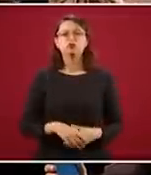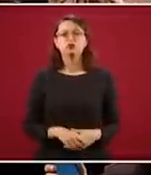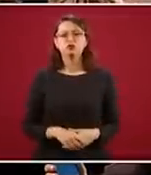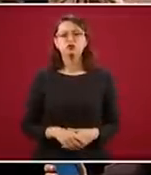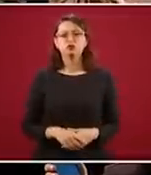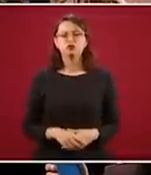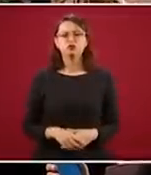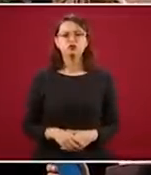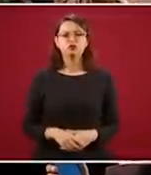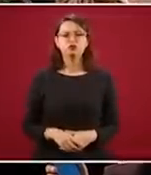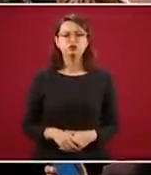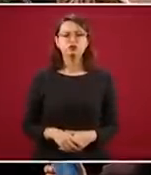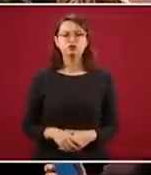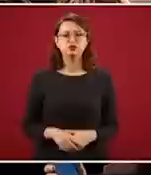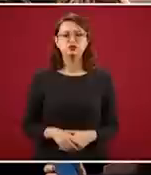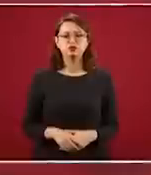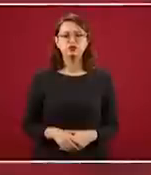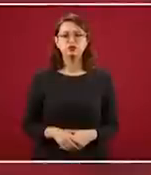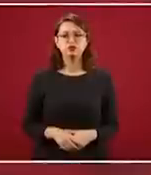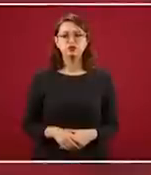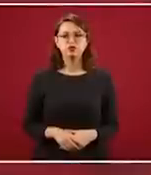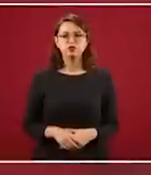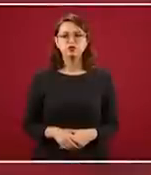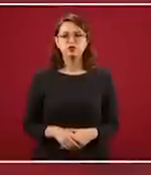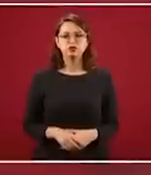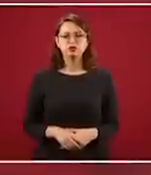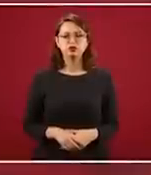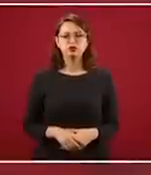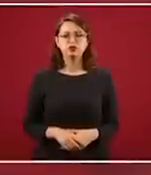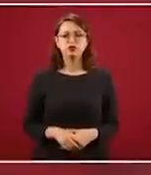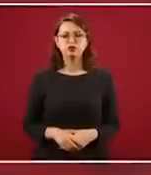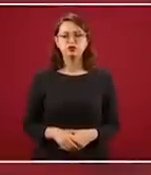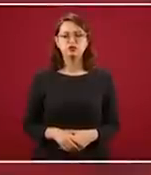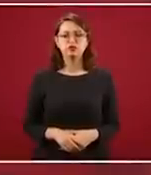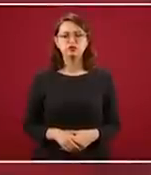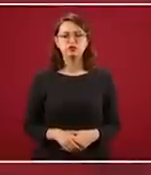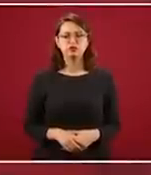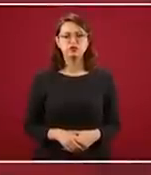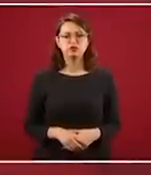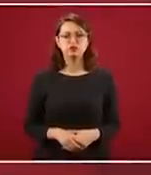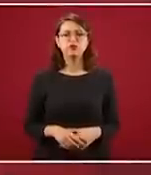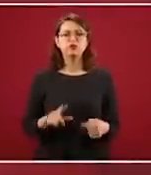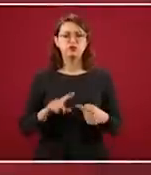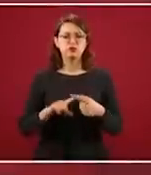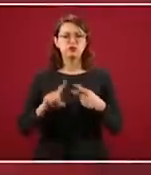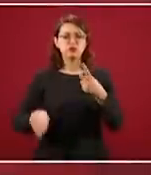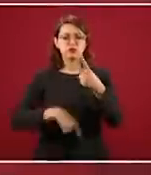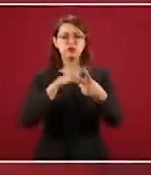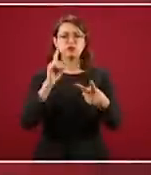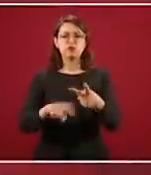el día de hoy. También vamos a informar sobre